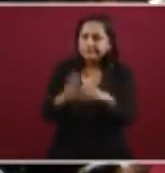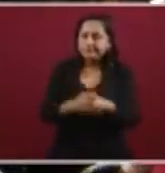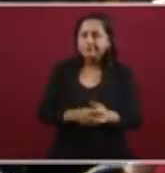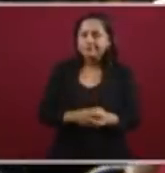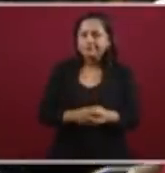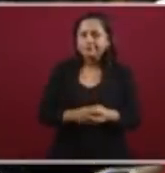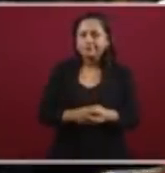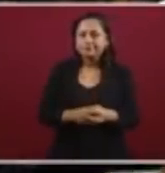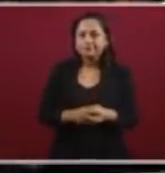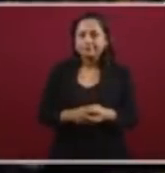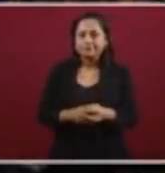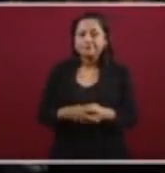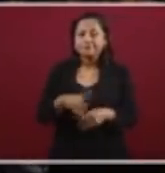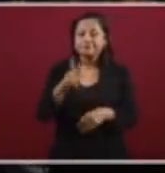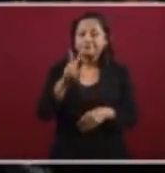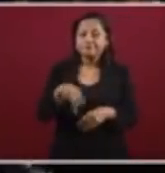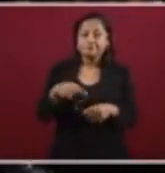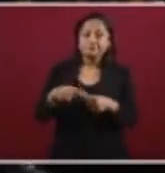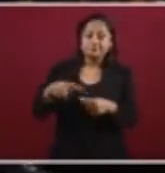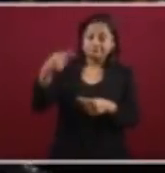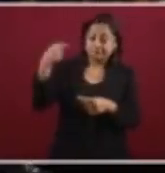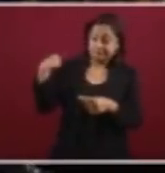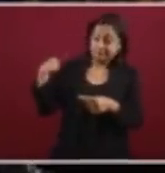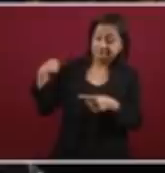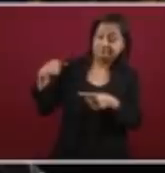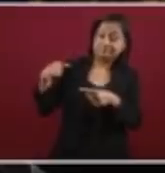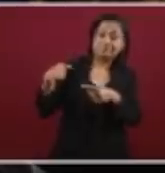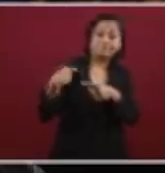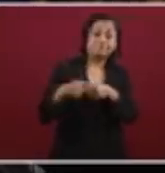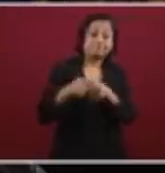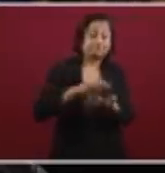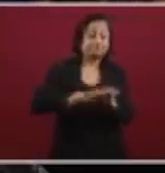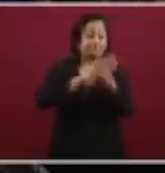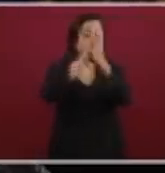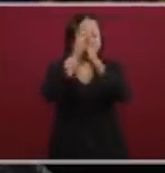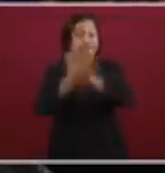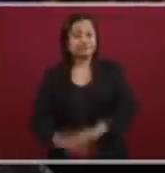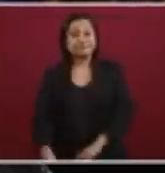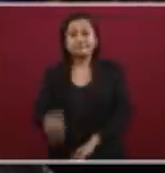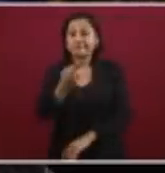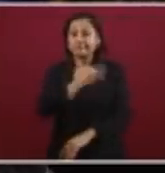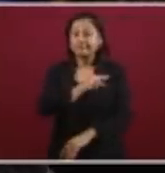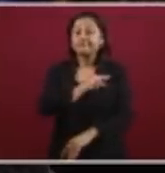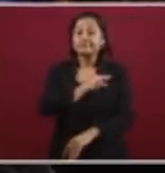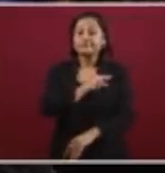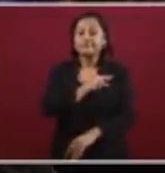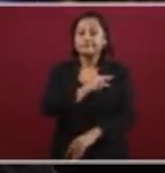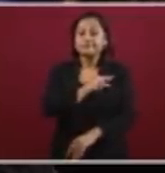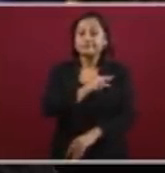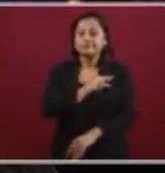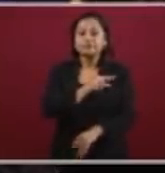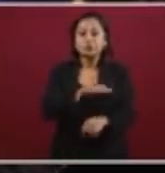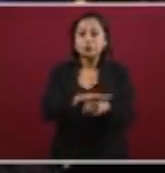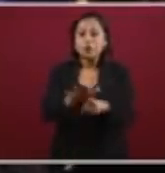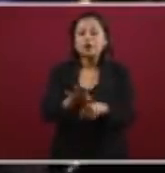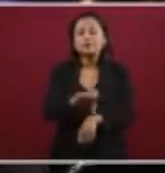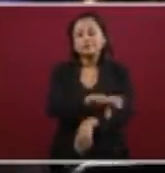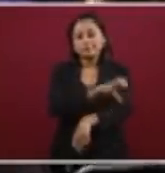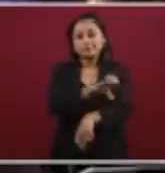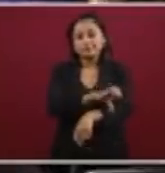se avanzó muchísimo en la privatización de la industria eléctrica esto ya lo hemos hablado